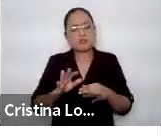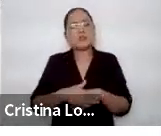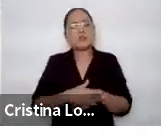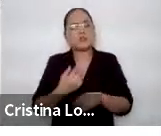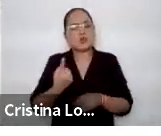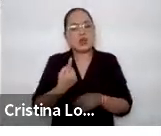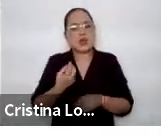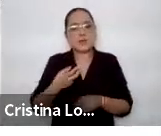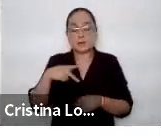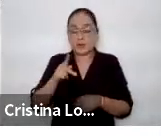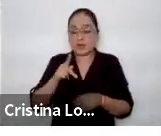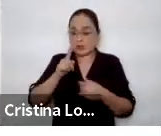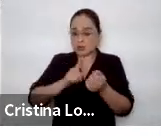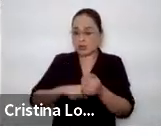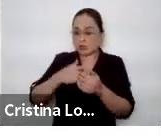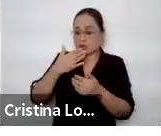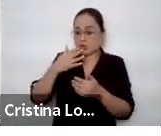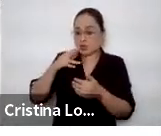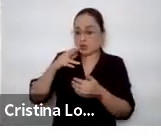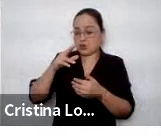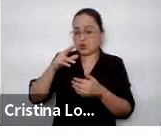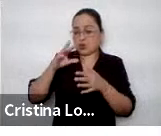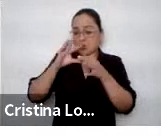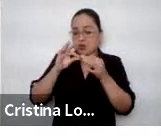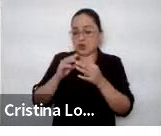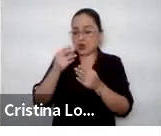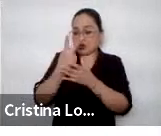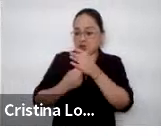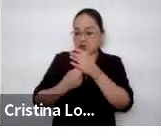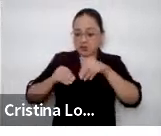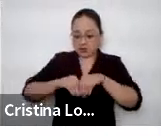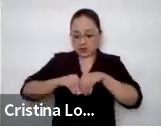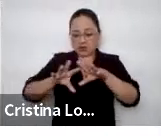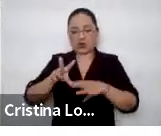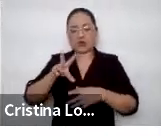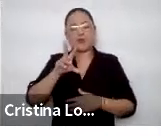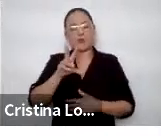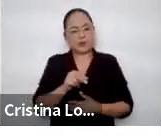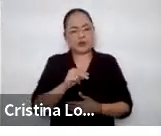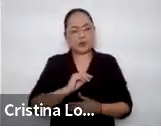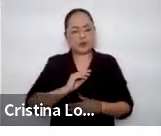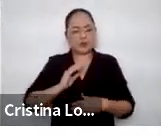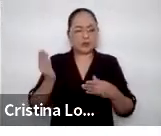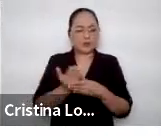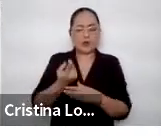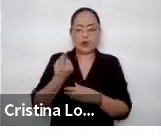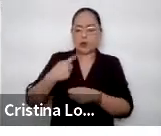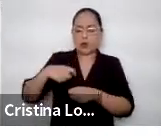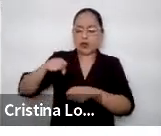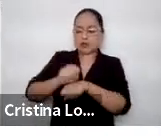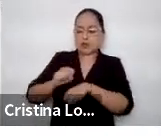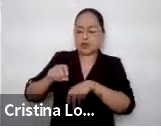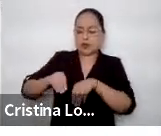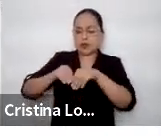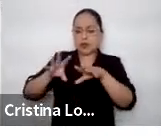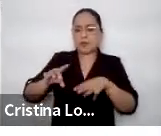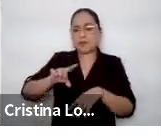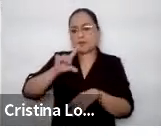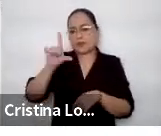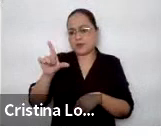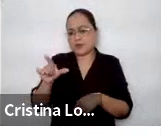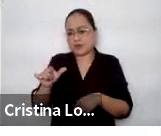no dice que necesariamente se tenga que publicar juntas. Entonces se publican en el apartado semanal y ya sale